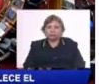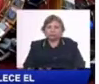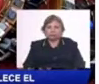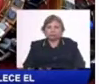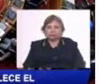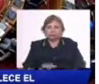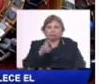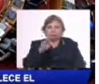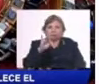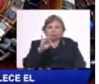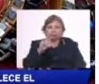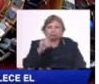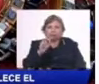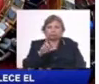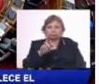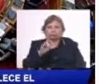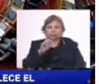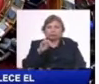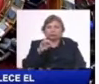Ruth Luque,